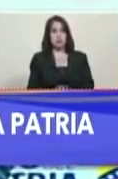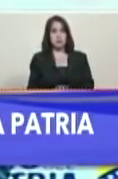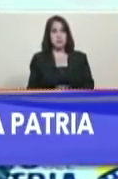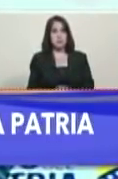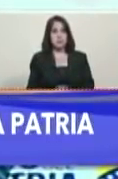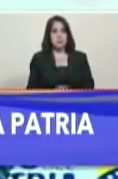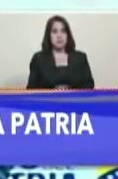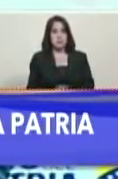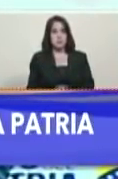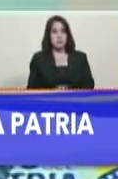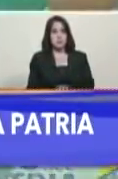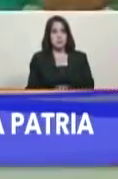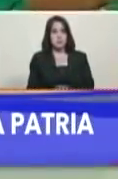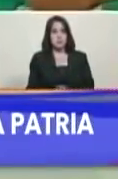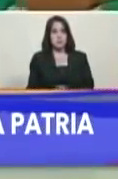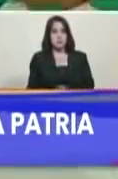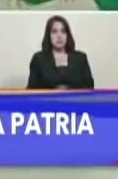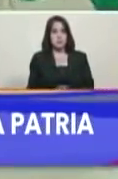El trabajo